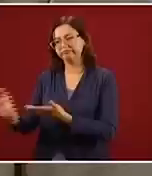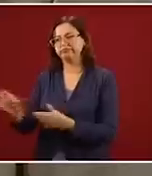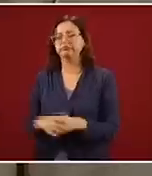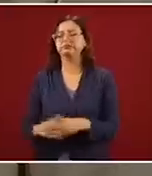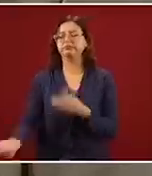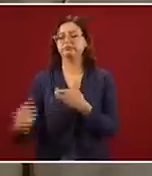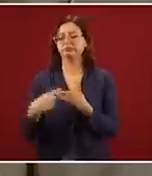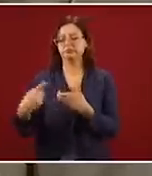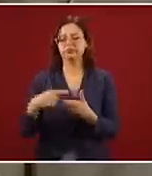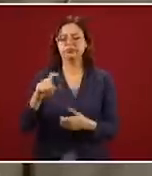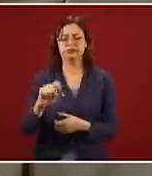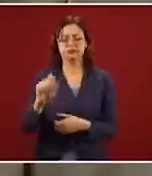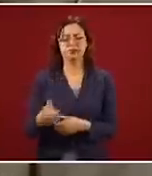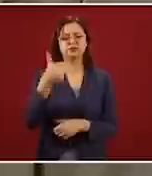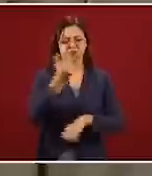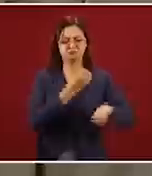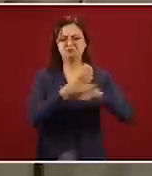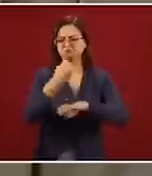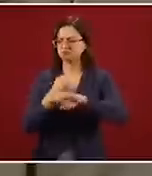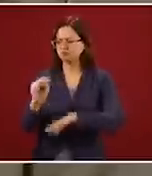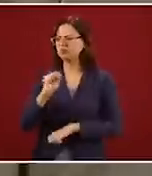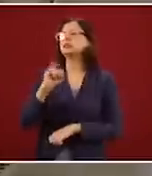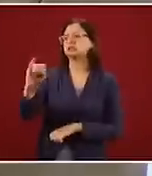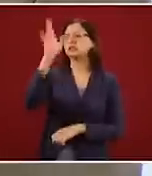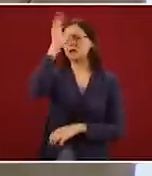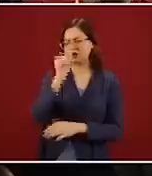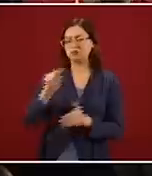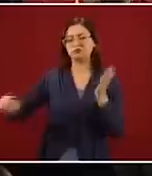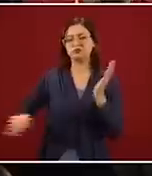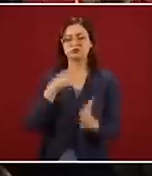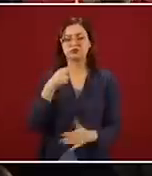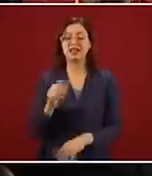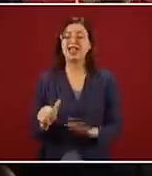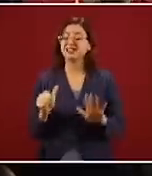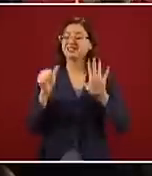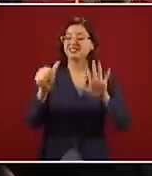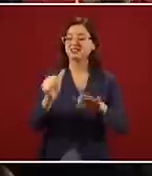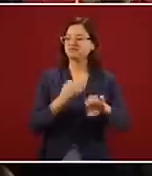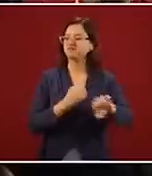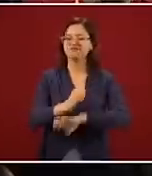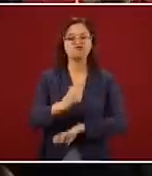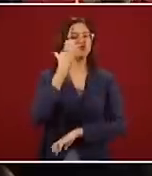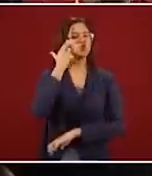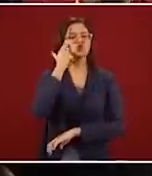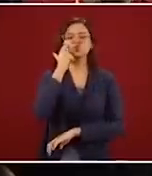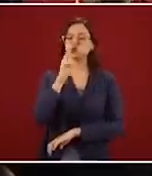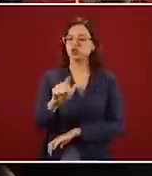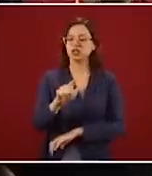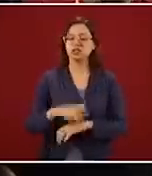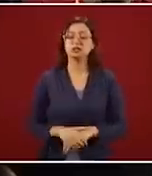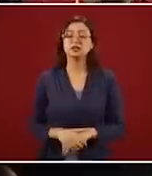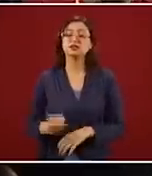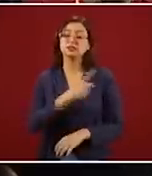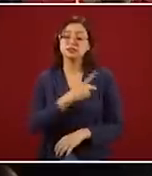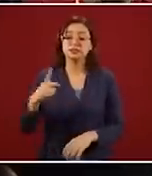estados que firmaron este convenio y 6 estados decidieron no adherirse, están ahí en la lista y por lo tanto debe quedar muy